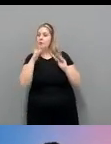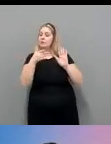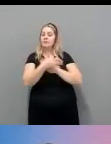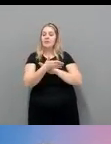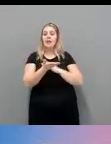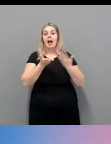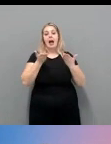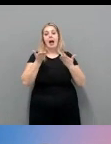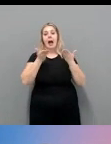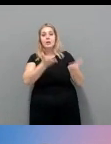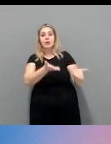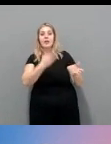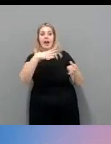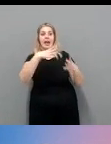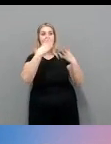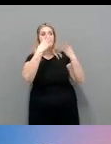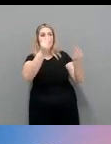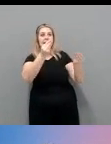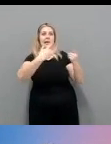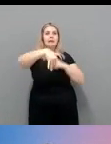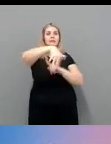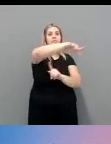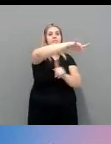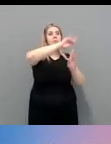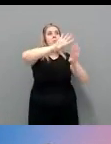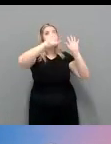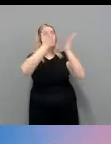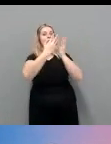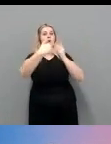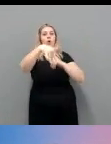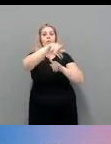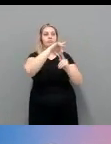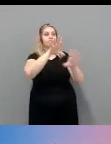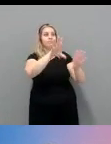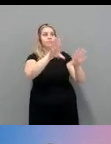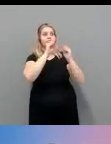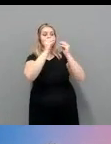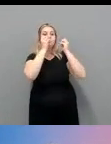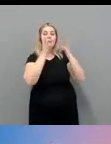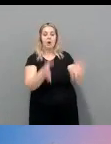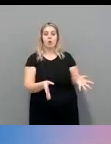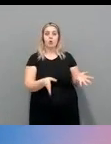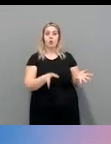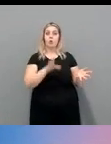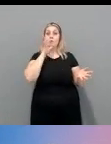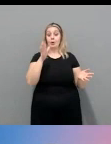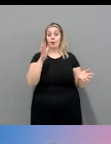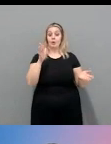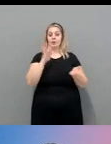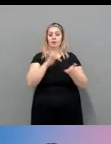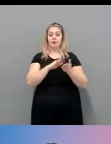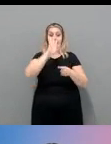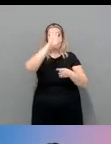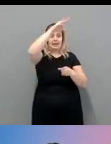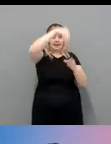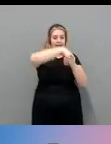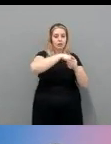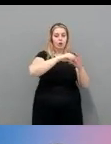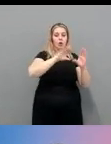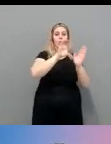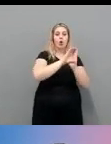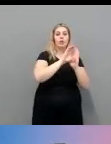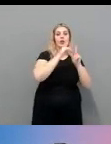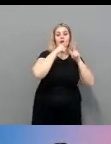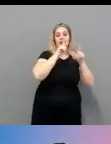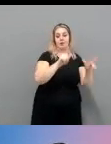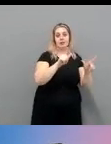comprender mucho mejor el mundo que les rodea, ya que están inmersos en un código lingüístico